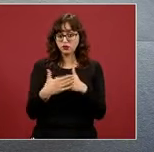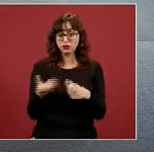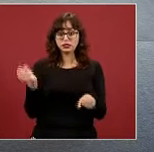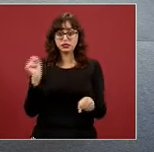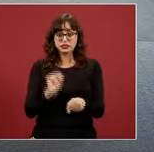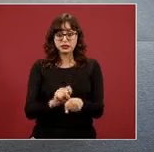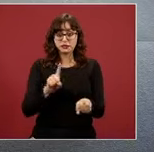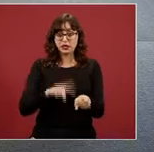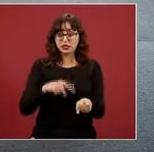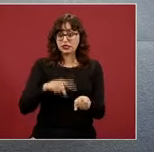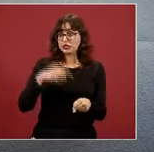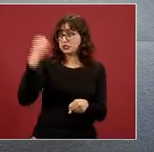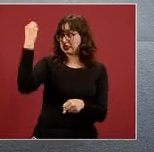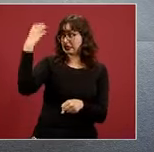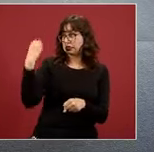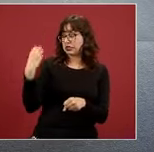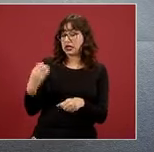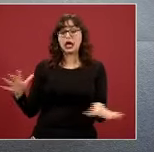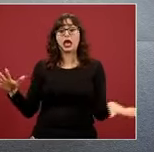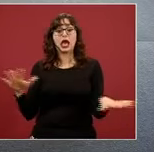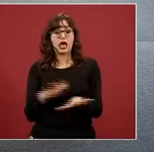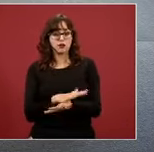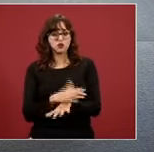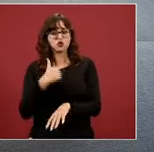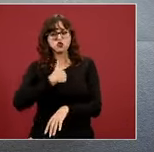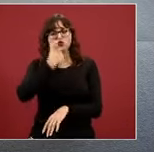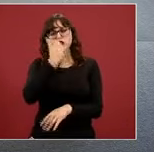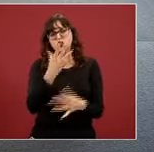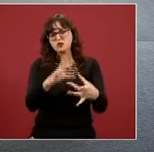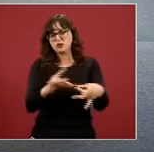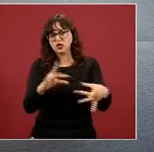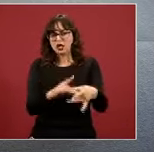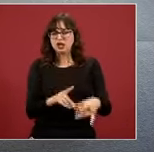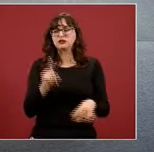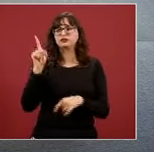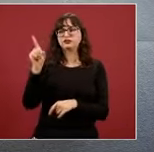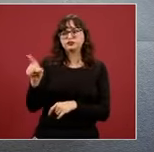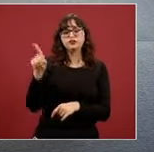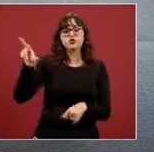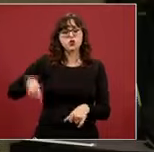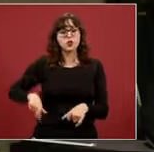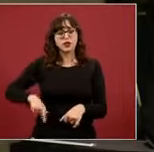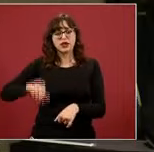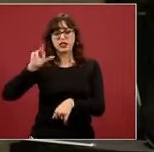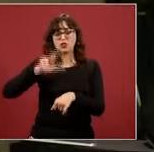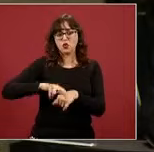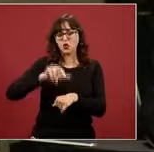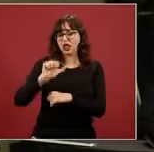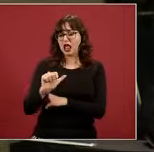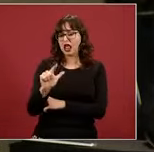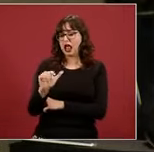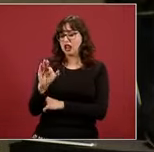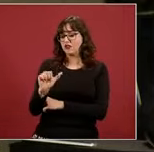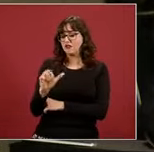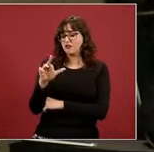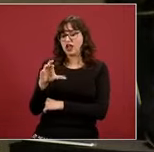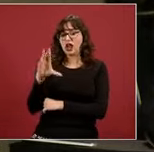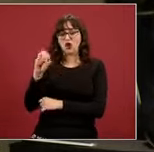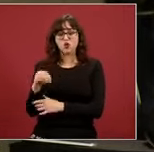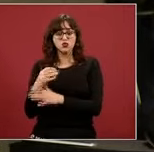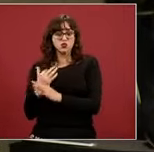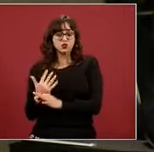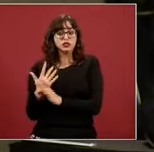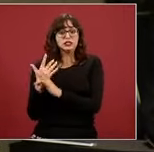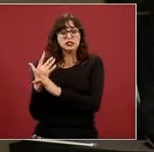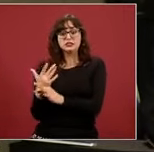hacer un comentario. Hoy leí una nota donde el gobernador Alfaro habla al respecto de que está preparando la